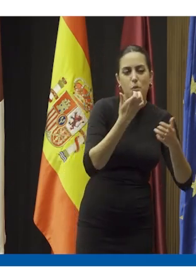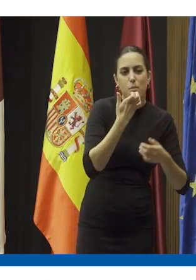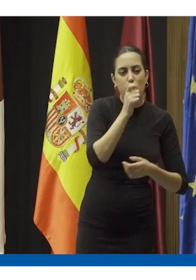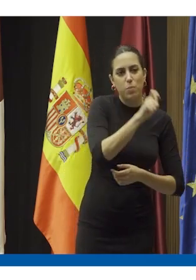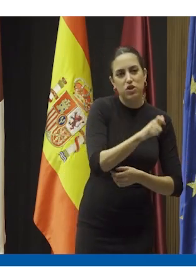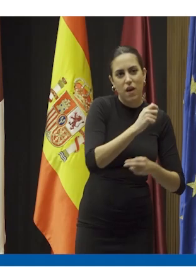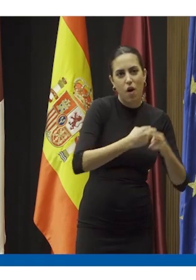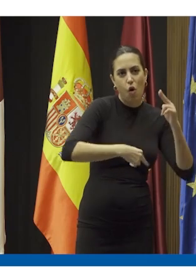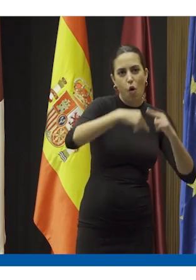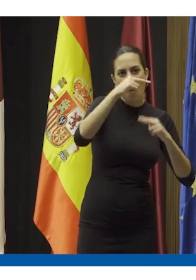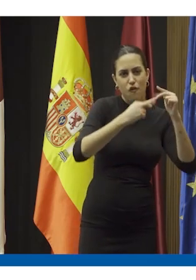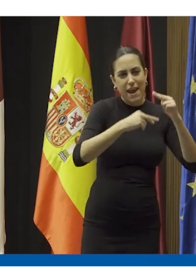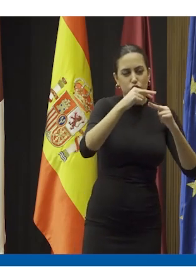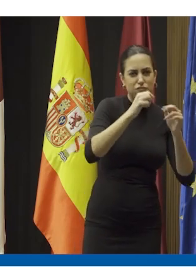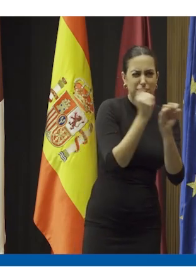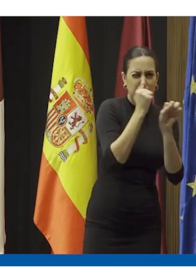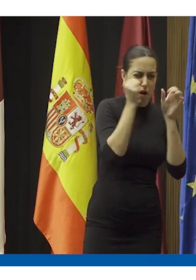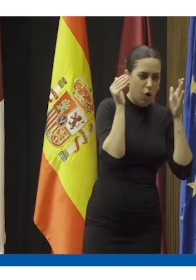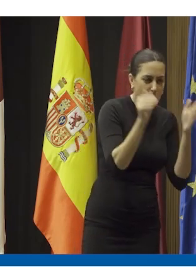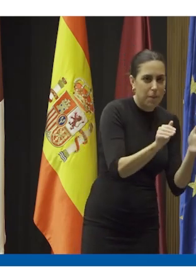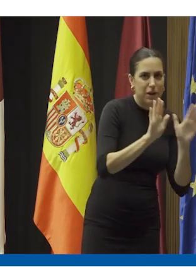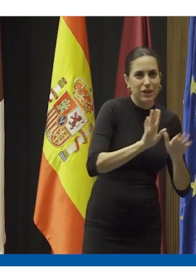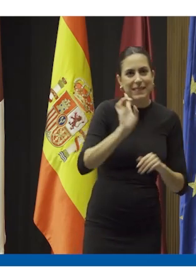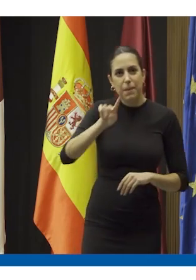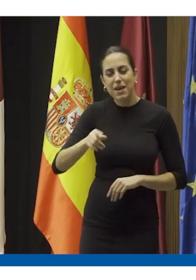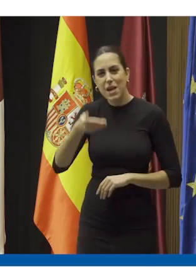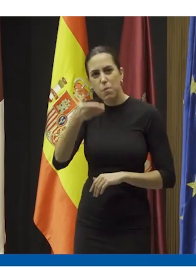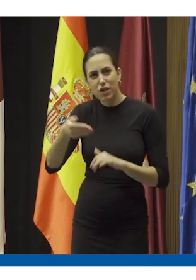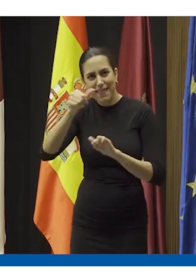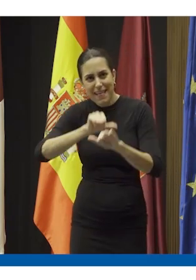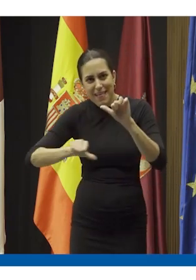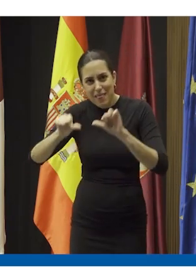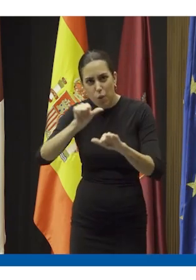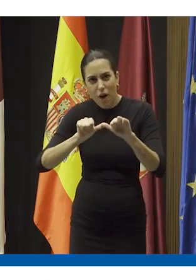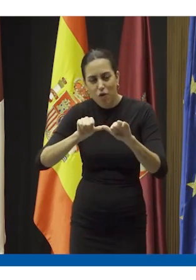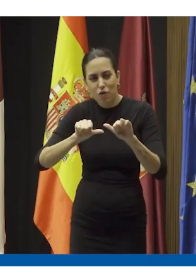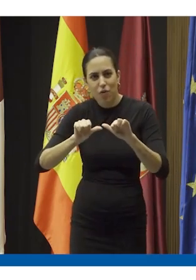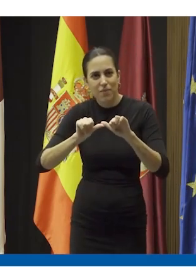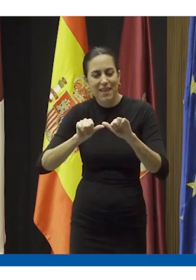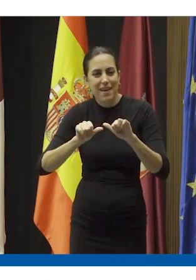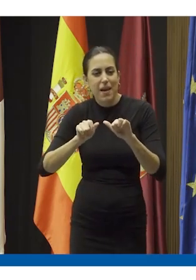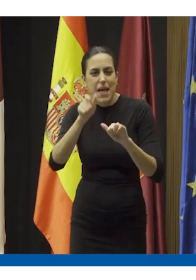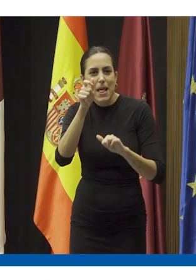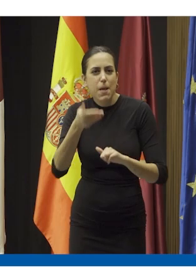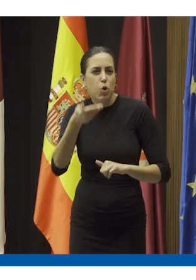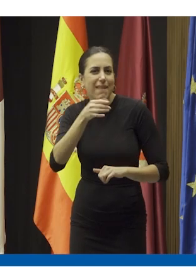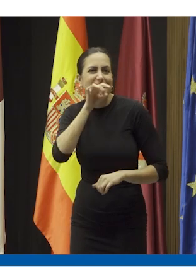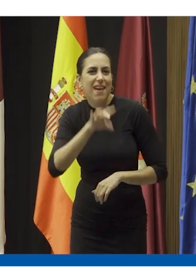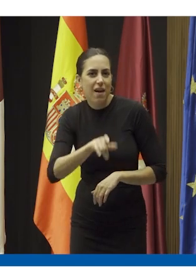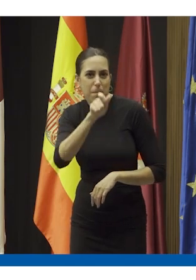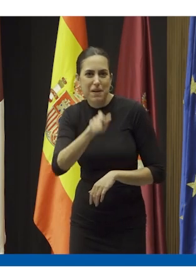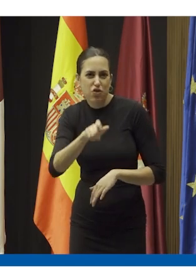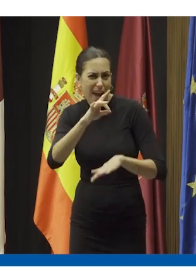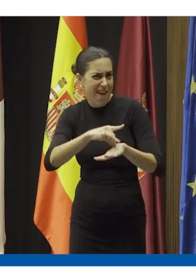trabaja, y hay una parte importante también en toda esa operación que es el sujeto, el enfermo, y el humanismo,